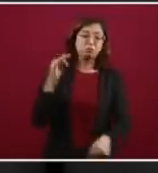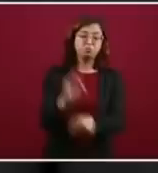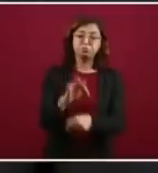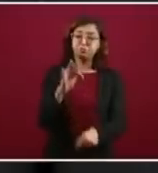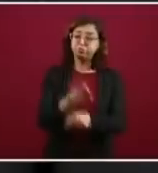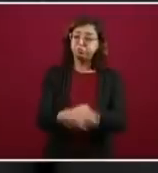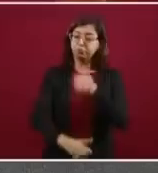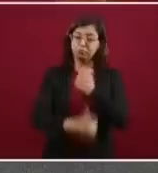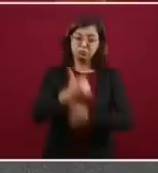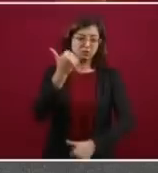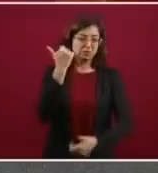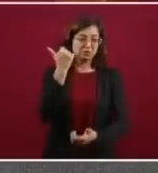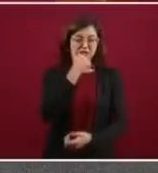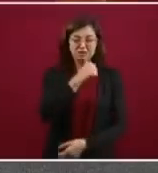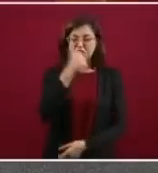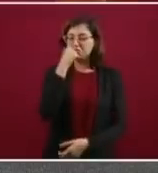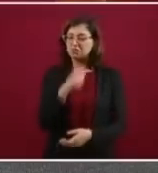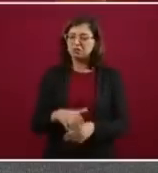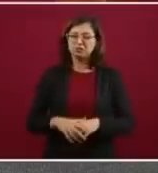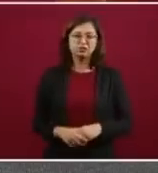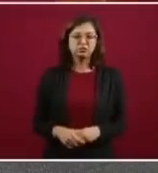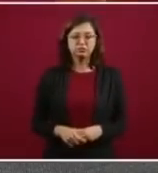las obras?